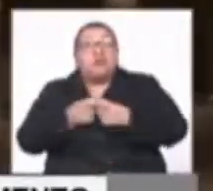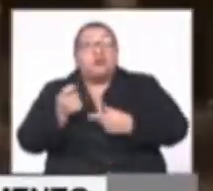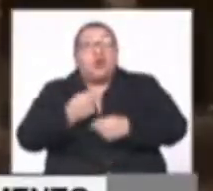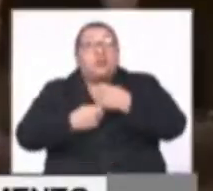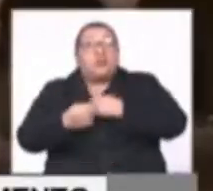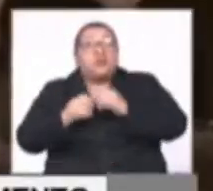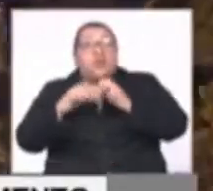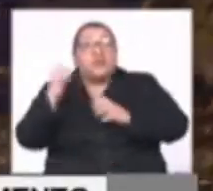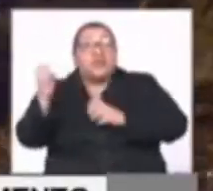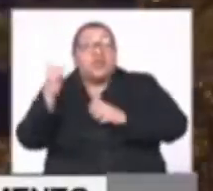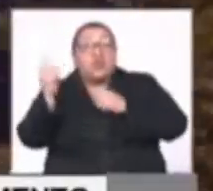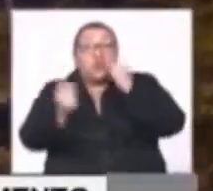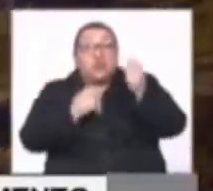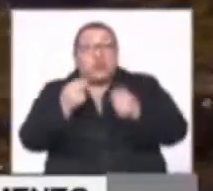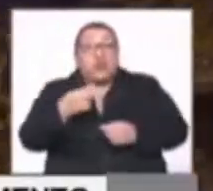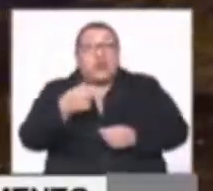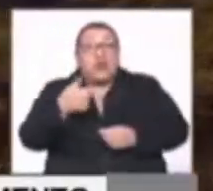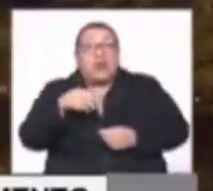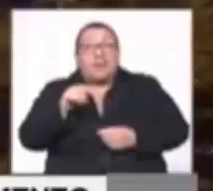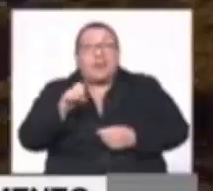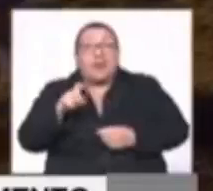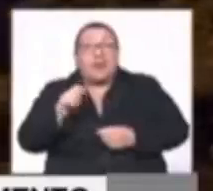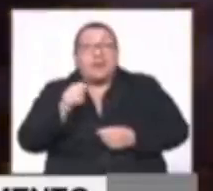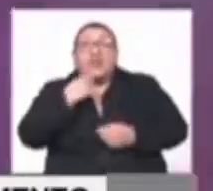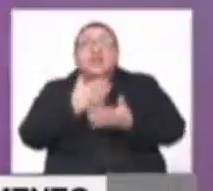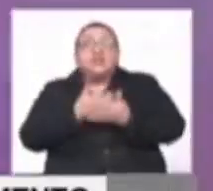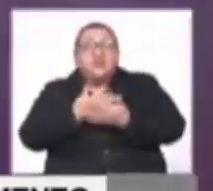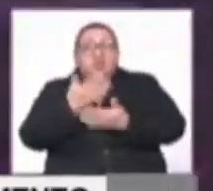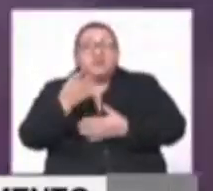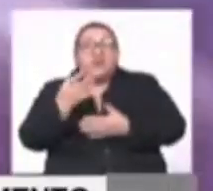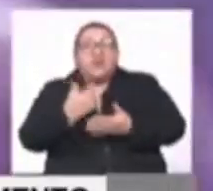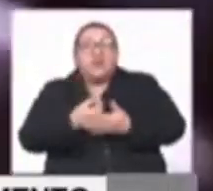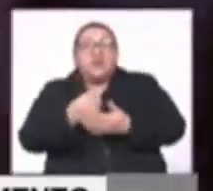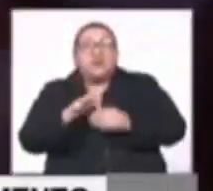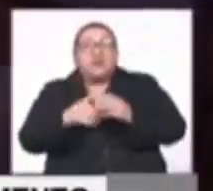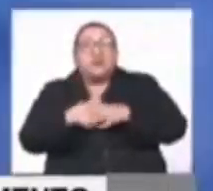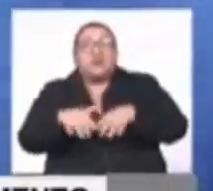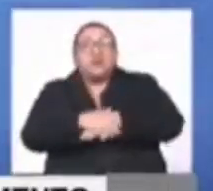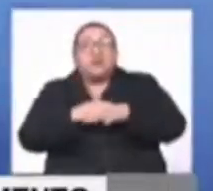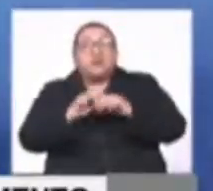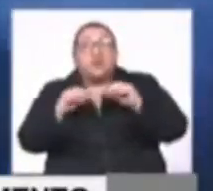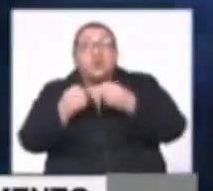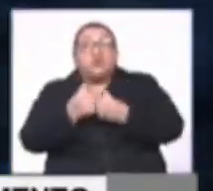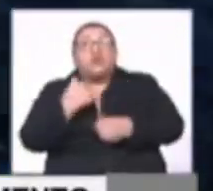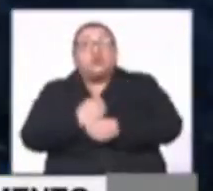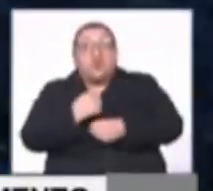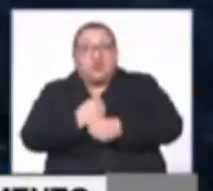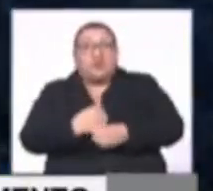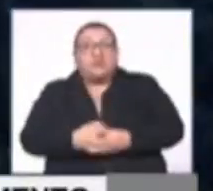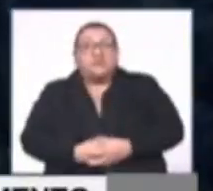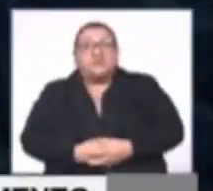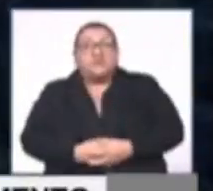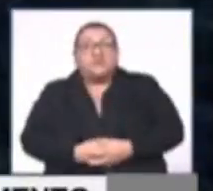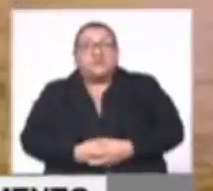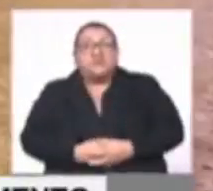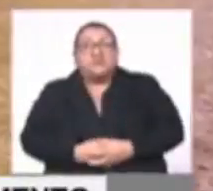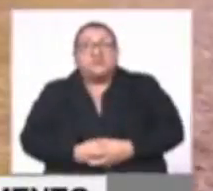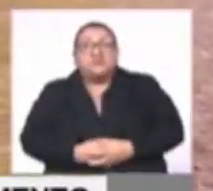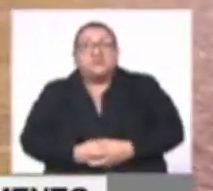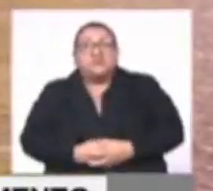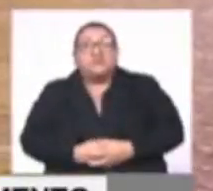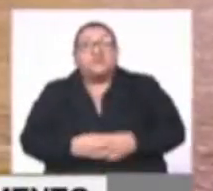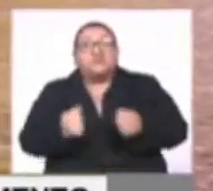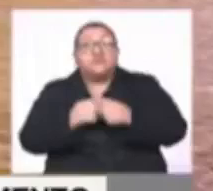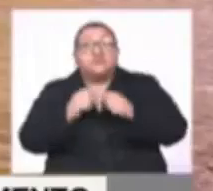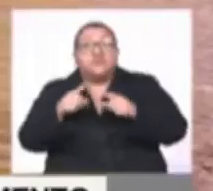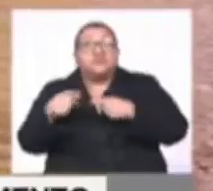Exterior y Turismo, Hamlet Echeverría, sustentó el dictamen elaborado por su grupo de trabajo. Se promueva la competitividad